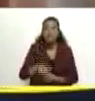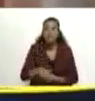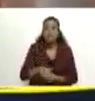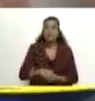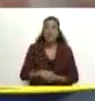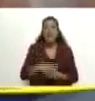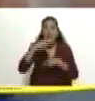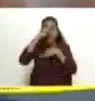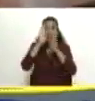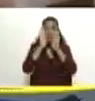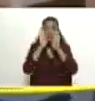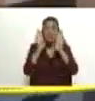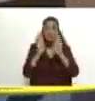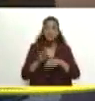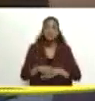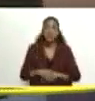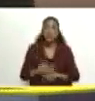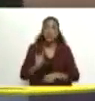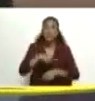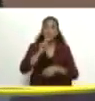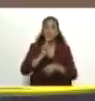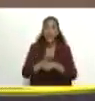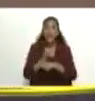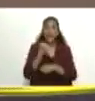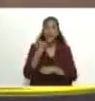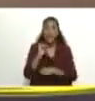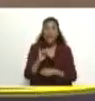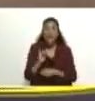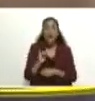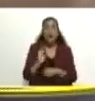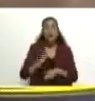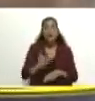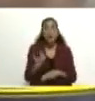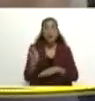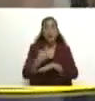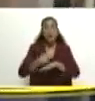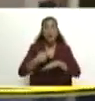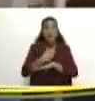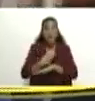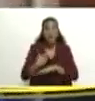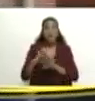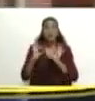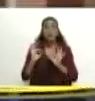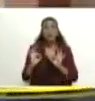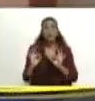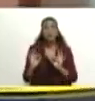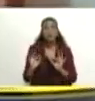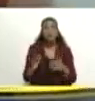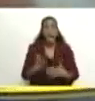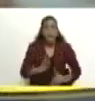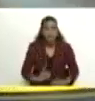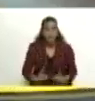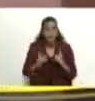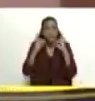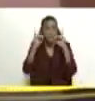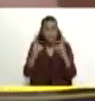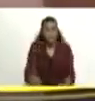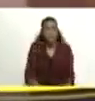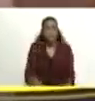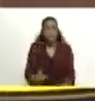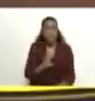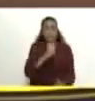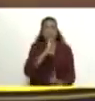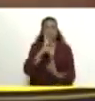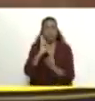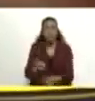la atención prioritaria porque el gobierno ha, de manera determinada, darle